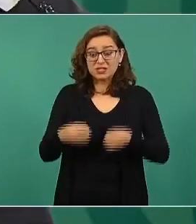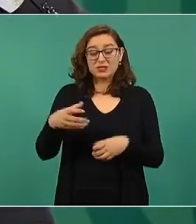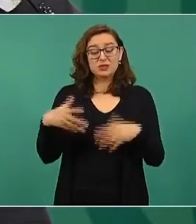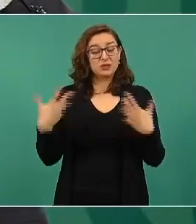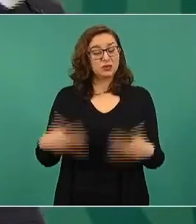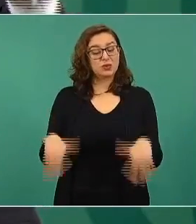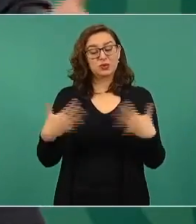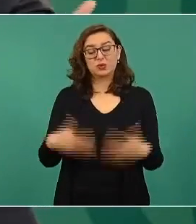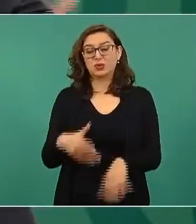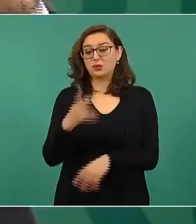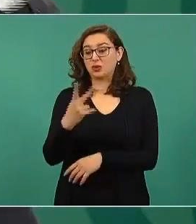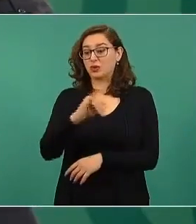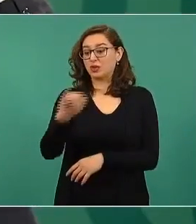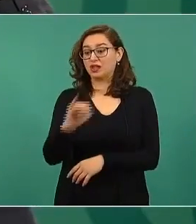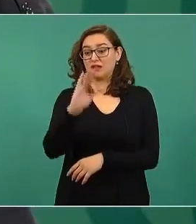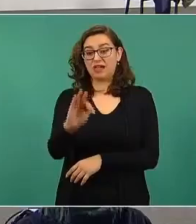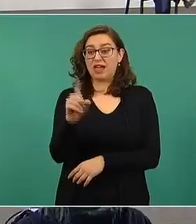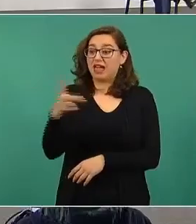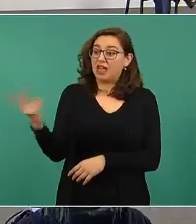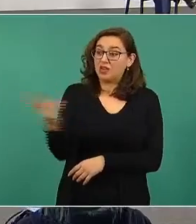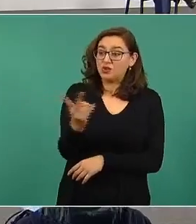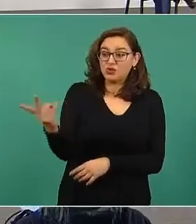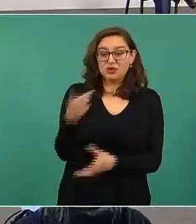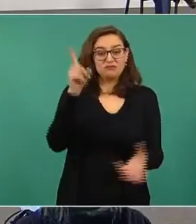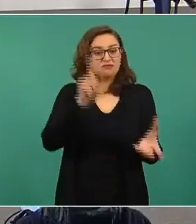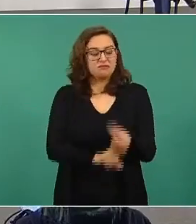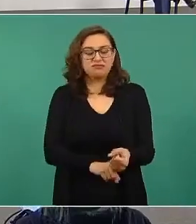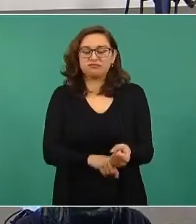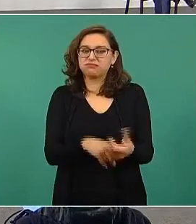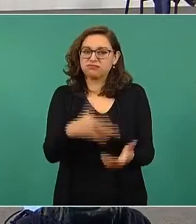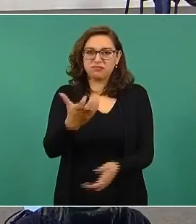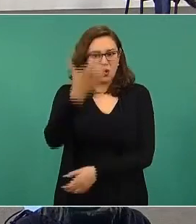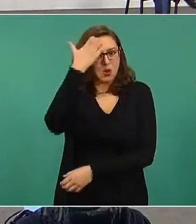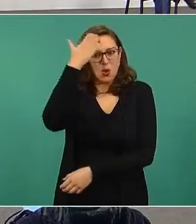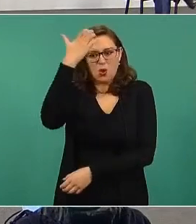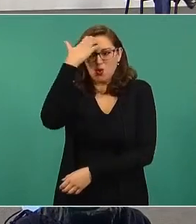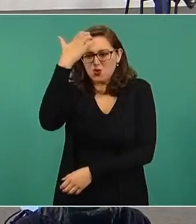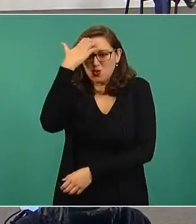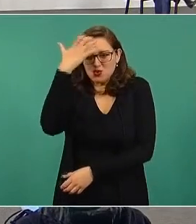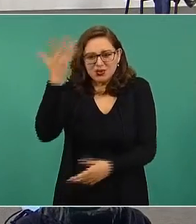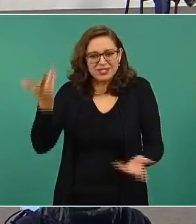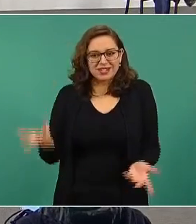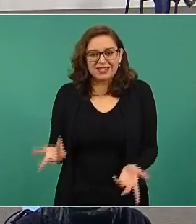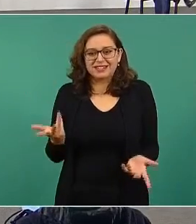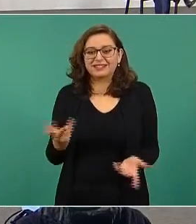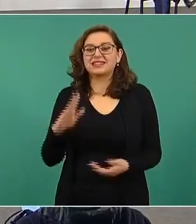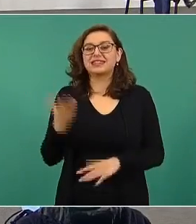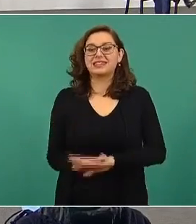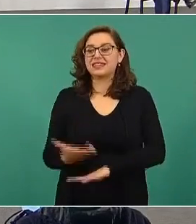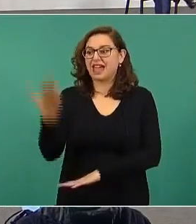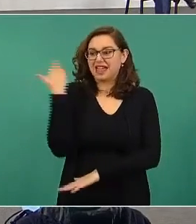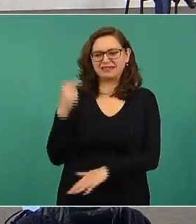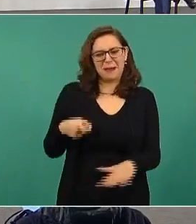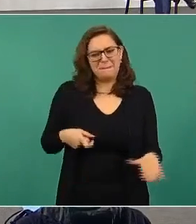en el Poder Judicial. El Poder Judicial les daban, así como les entregaron la